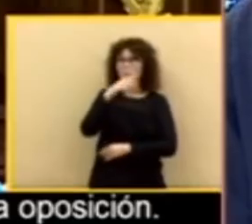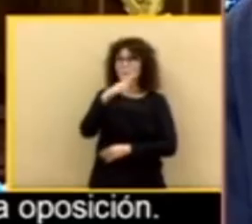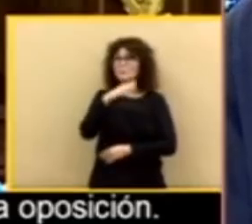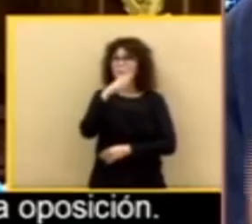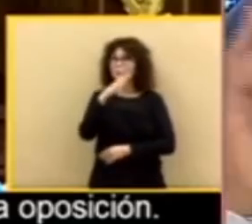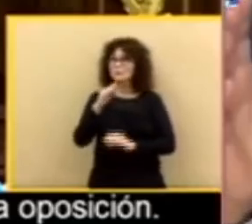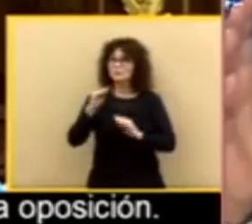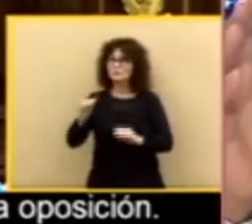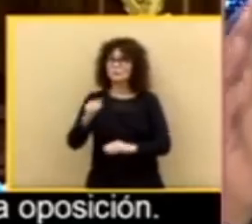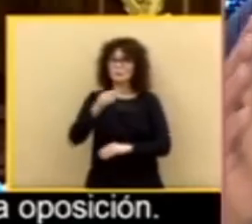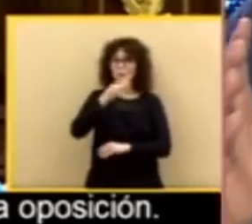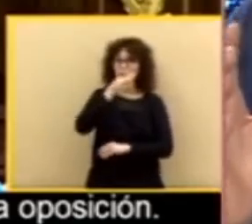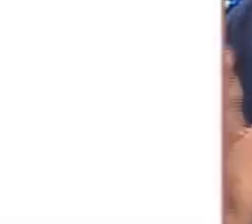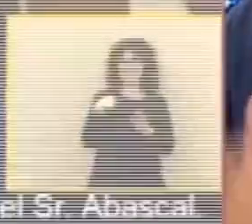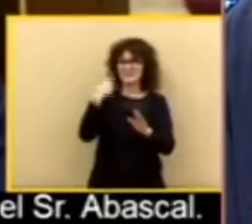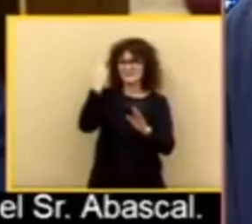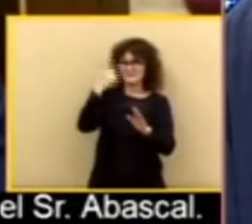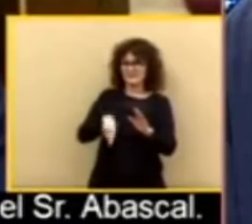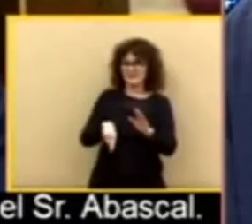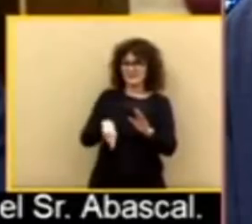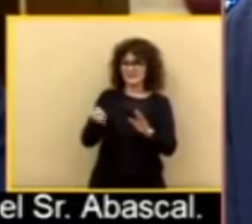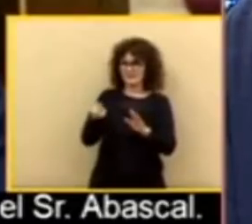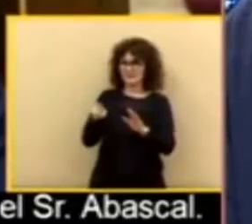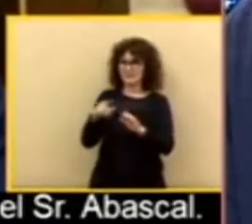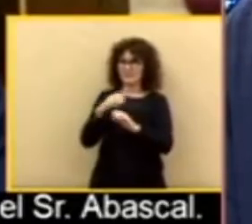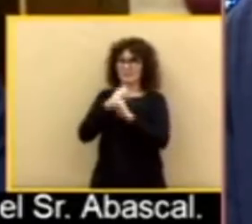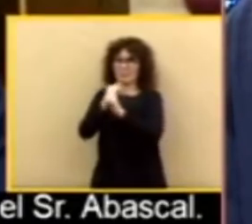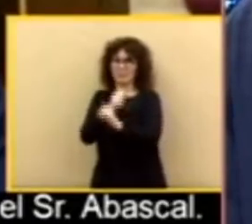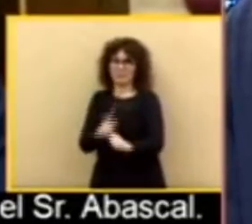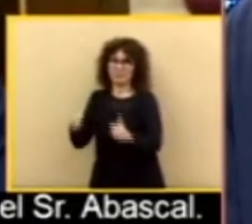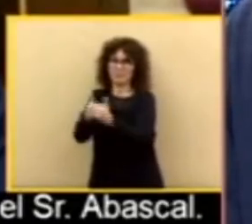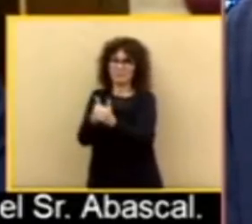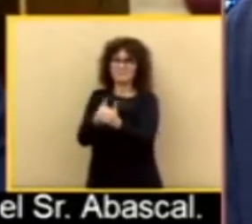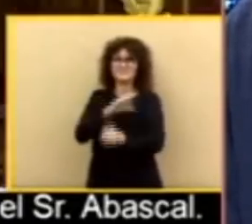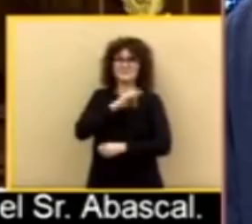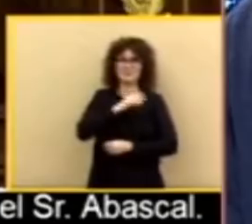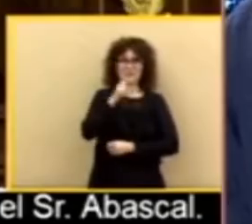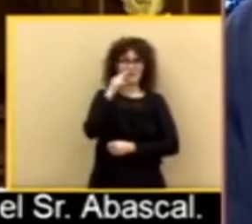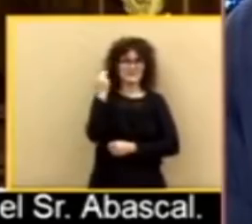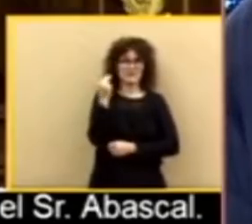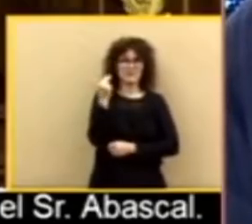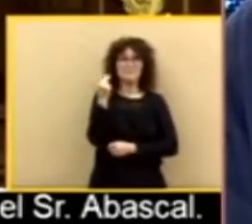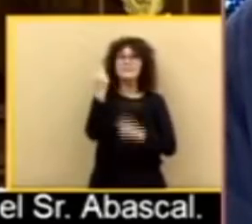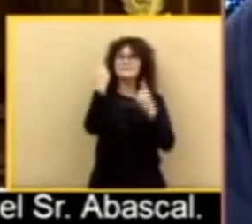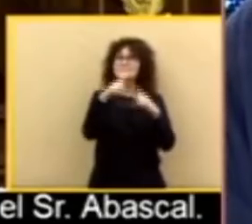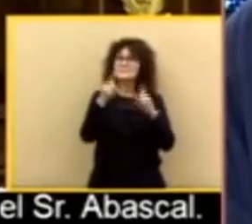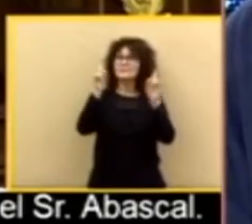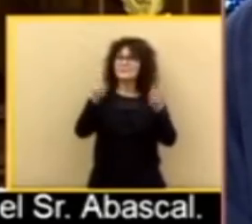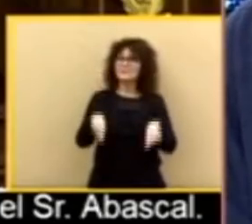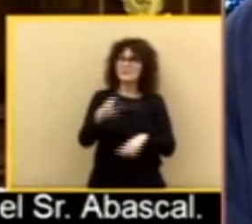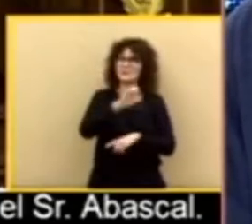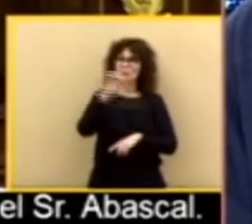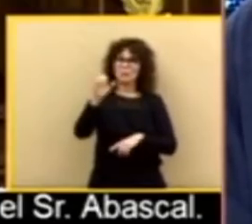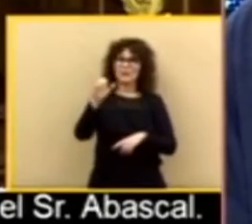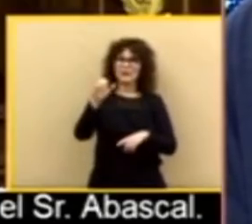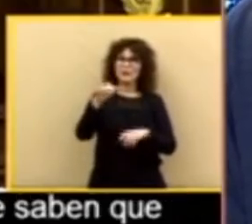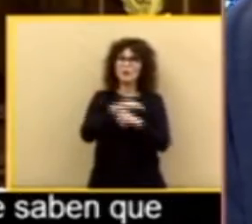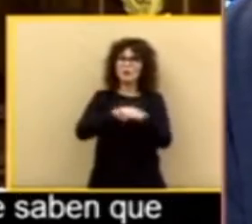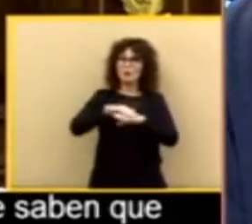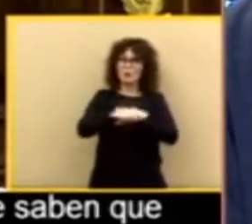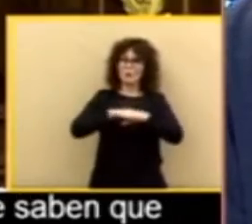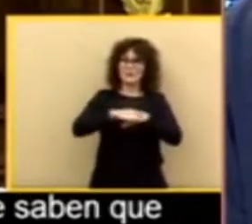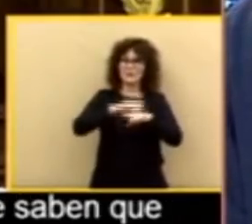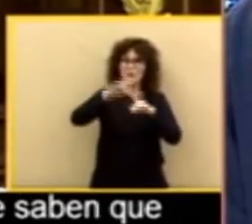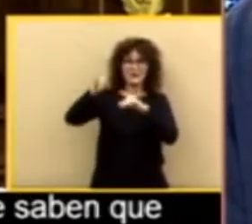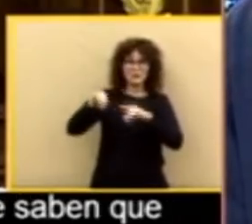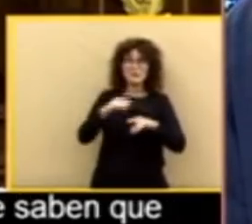Cortés. Pero claro, este ignorante de Pablo Iglesias debería saber que